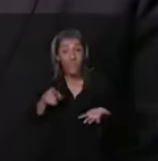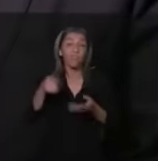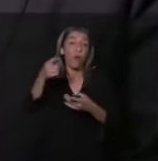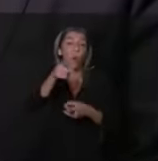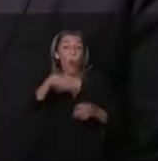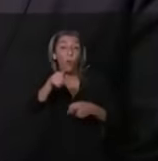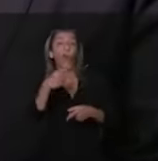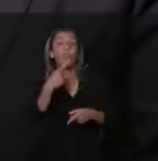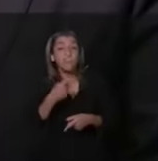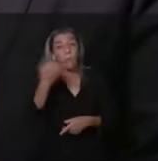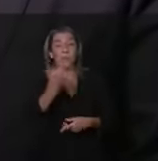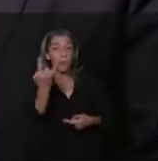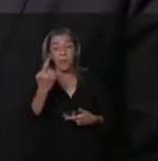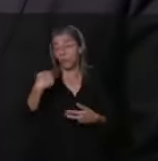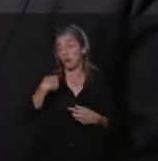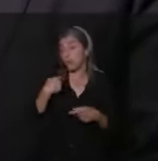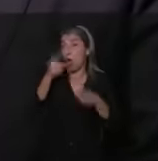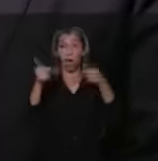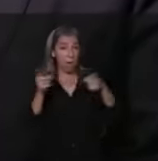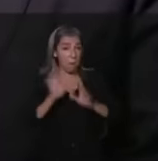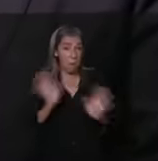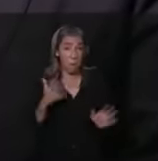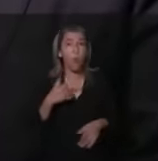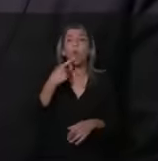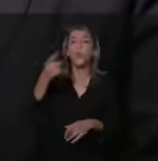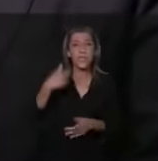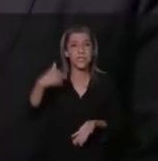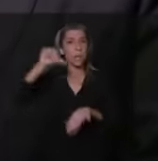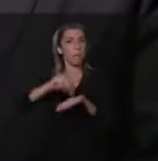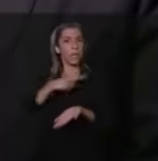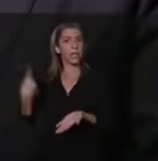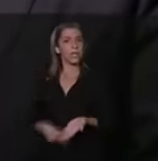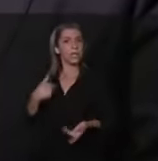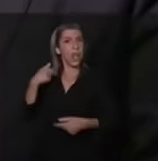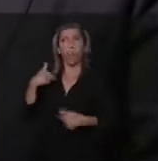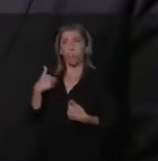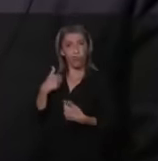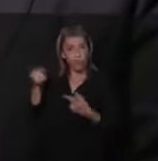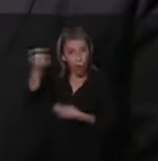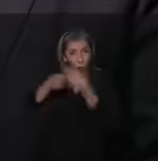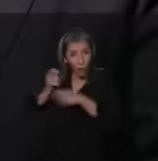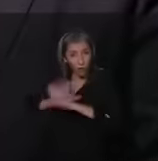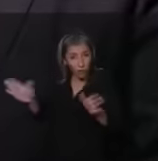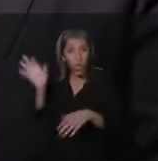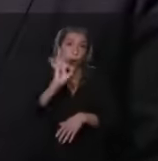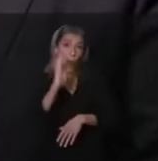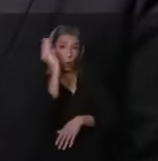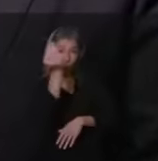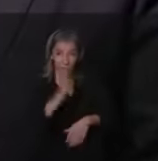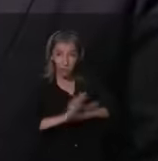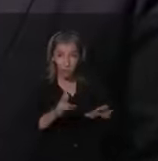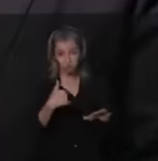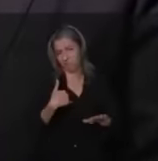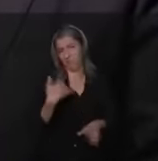han dicho que yo señalo que no hay que comercializar con China o que no hay que comercializar con Brasil, les digo que